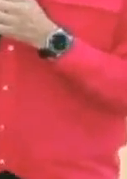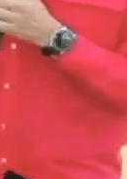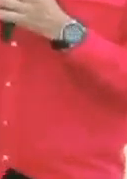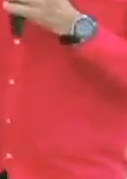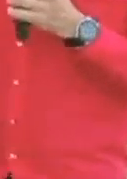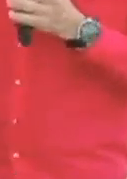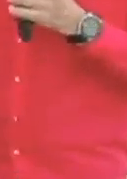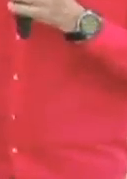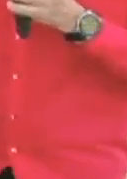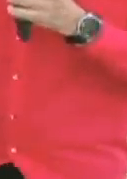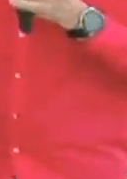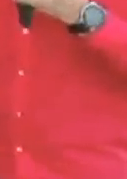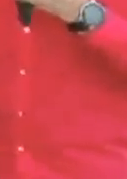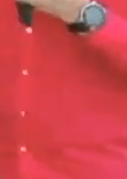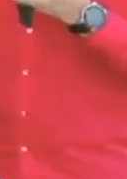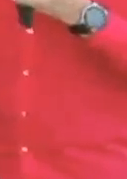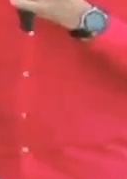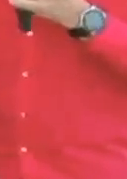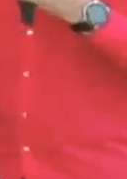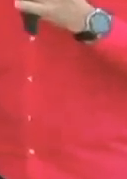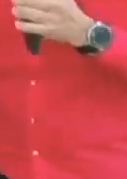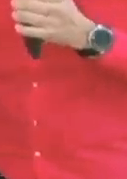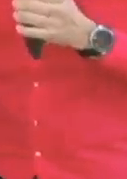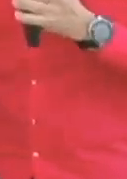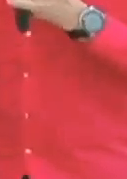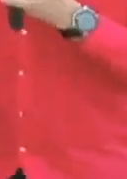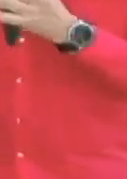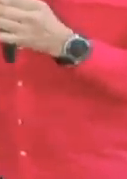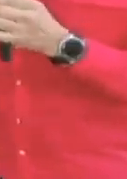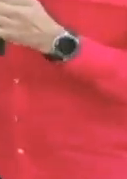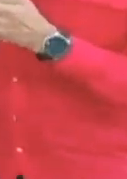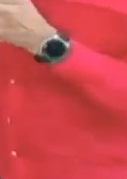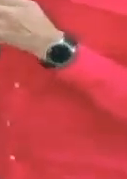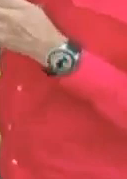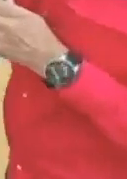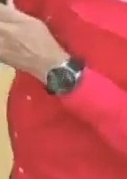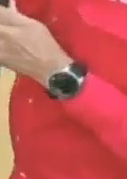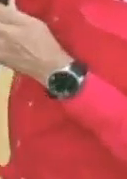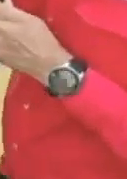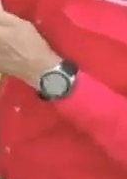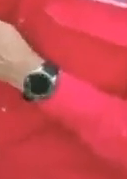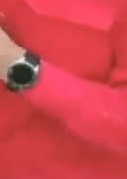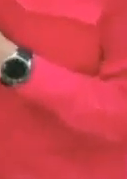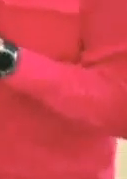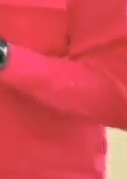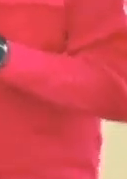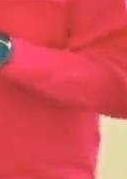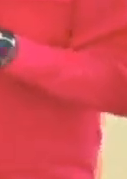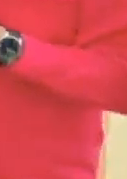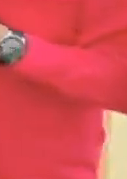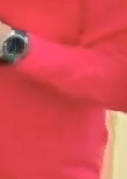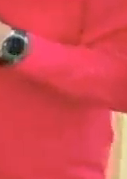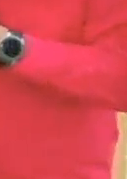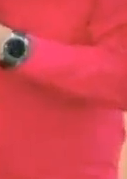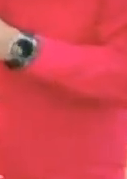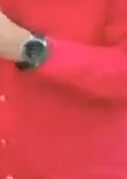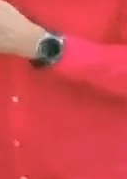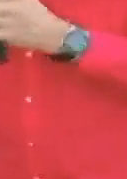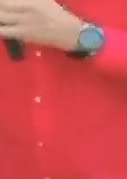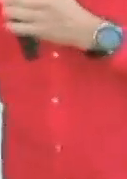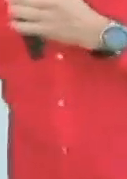de las llaves de su vivienda digna y propia. Reciban todos, todos, en nombre